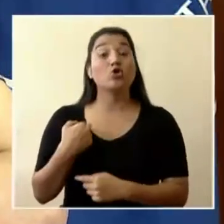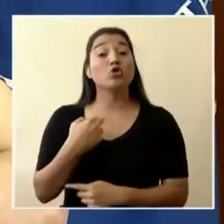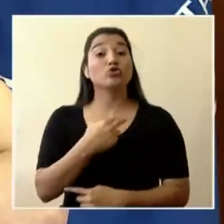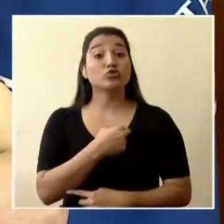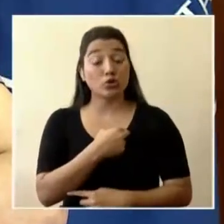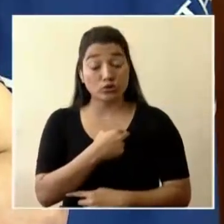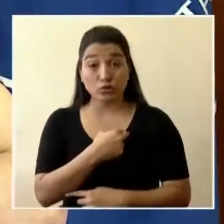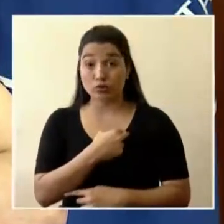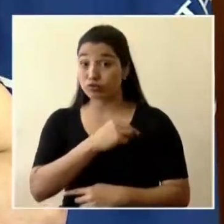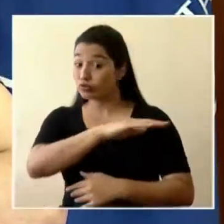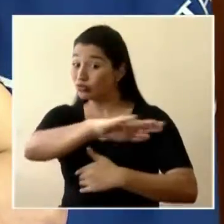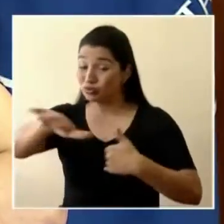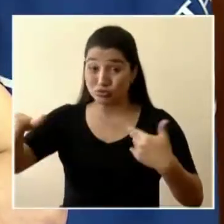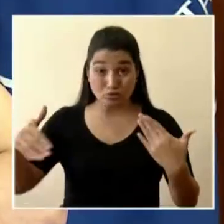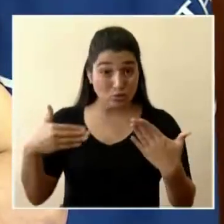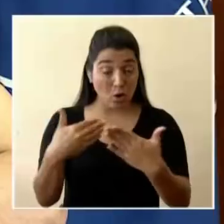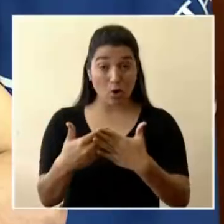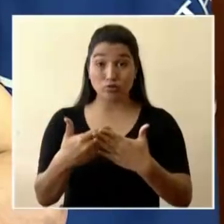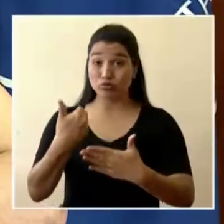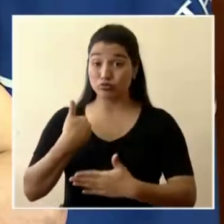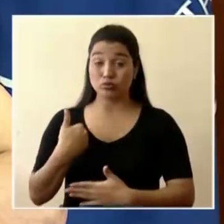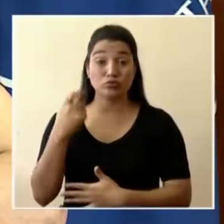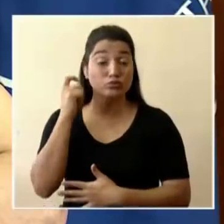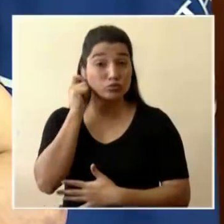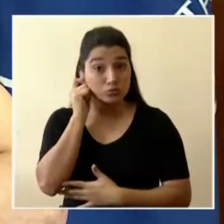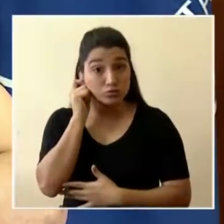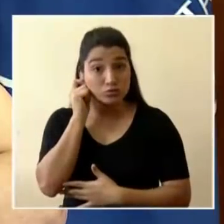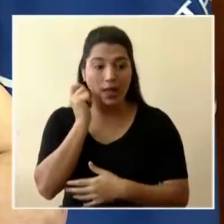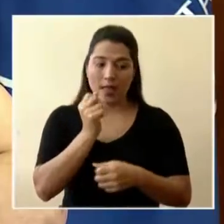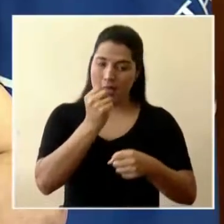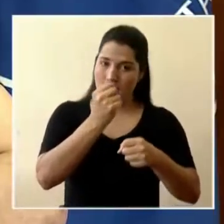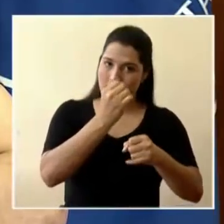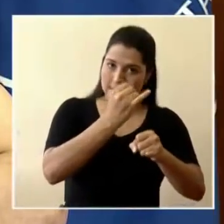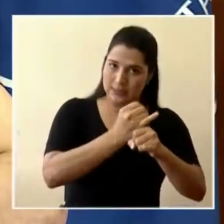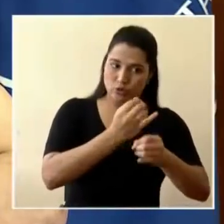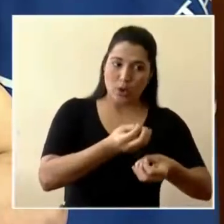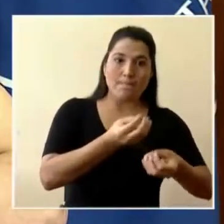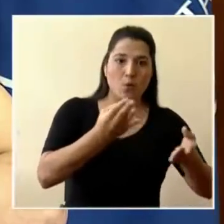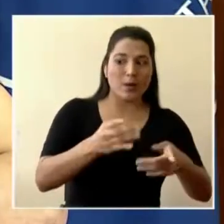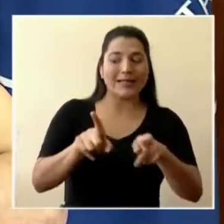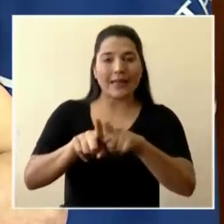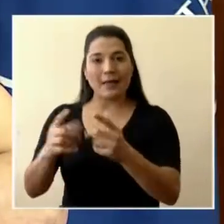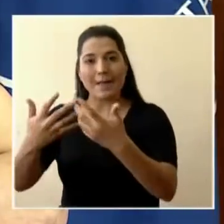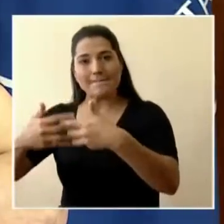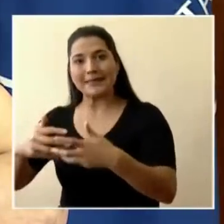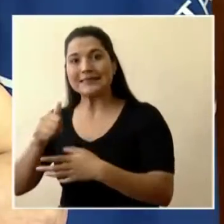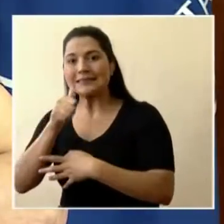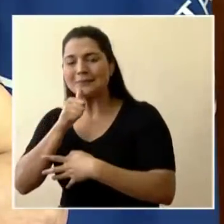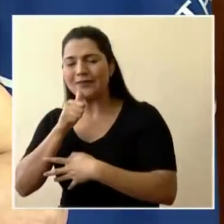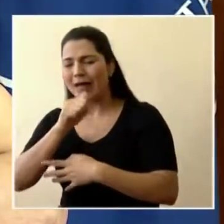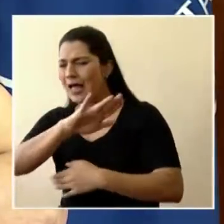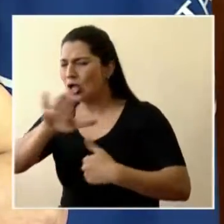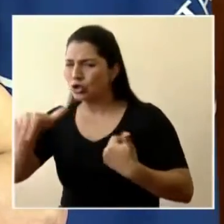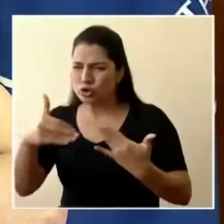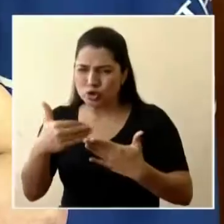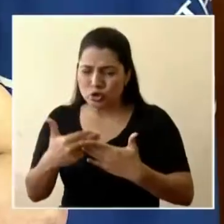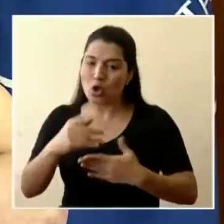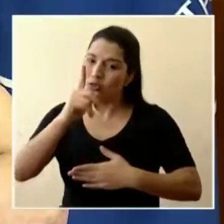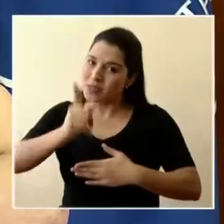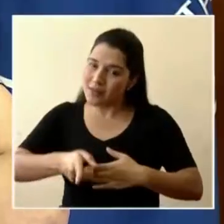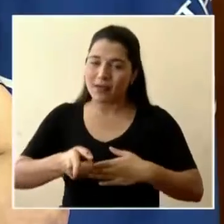llamados todos y todas, además del sector público, el sector privado, a maximizar